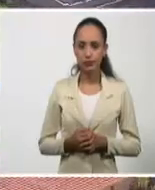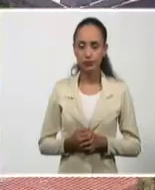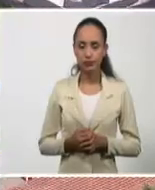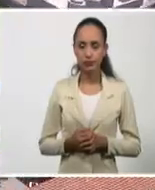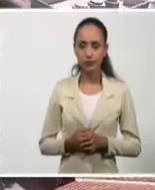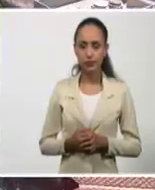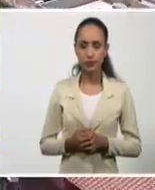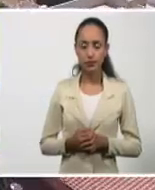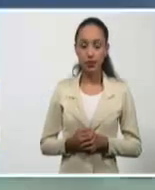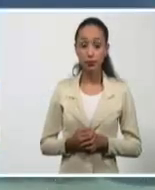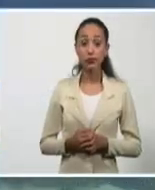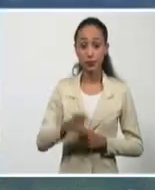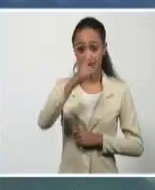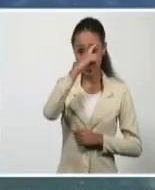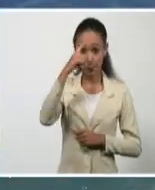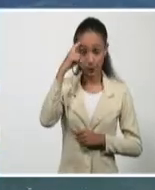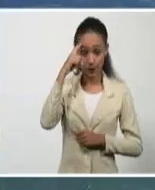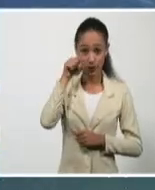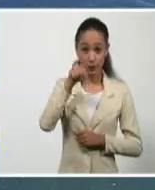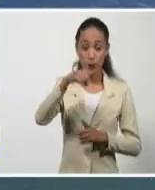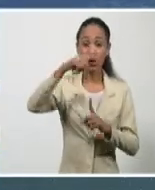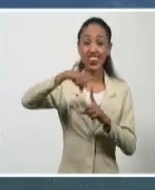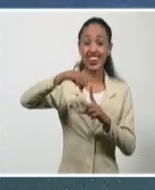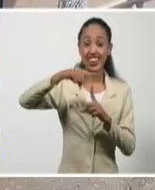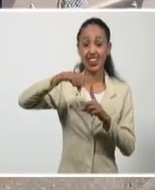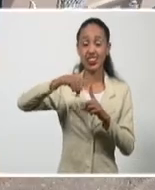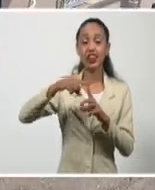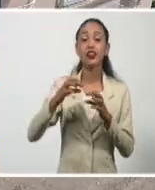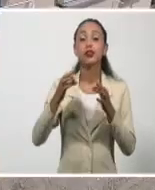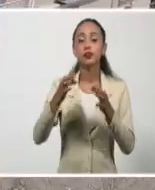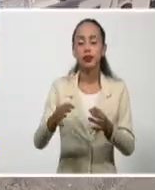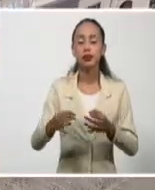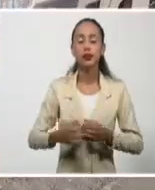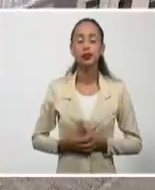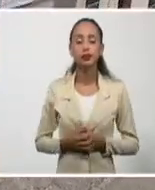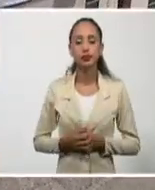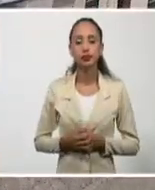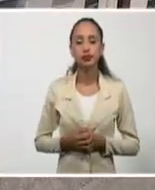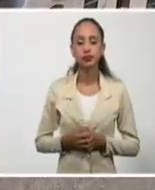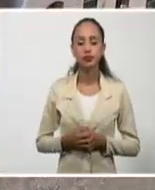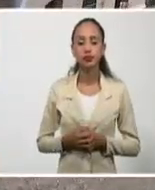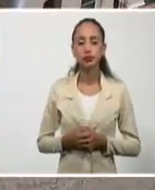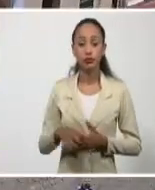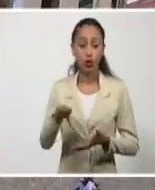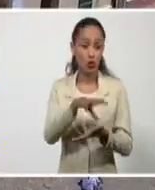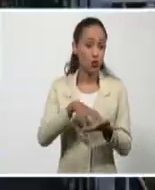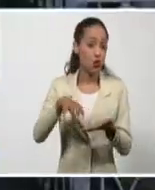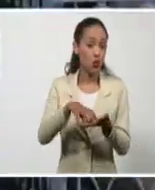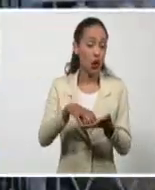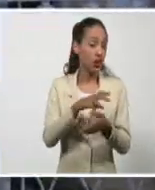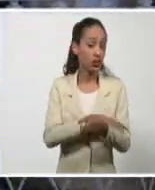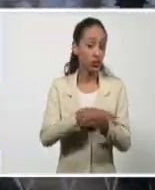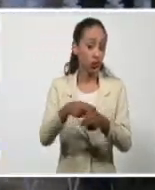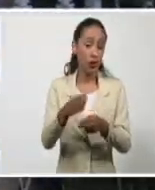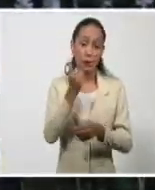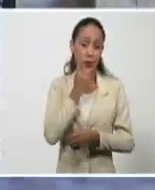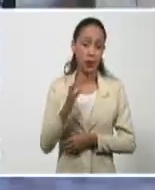La ciudad que desciende desde la colina hasta el mar y abraza las montañas es uno de los conjuntos patrimoniales más hermosos